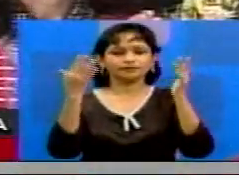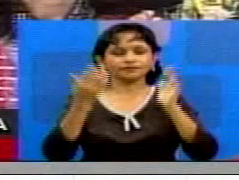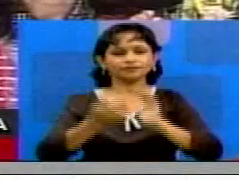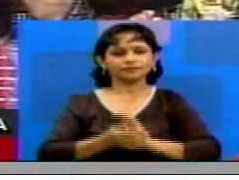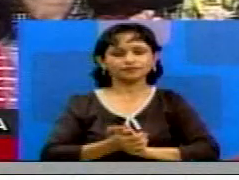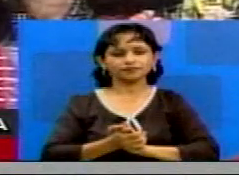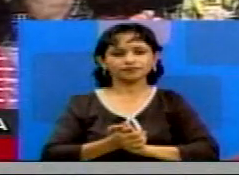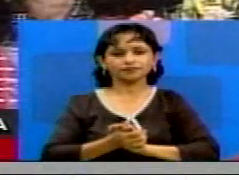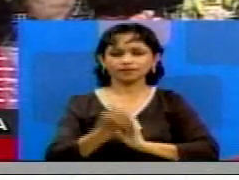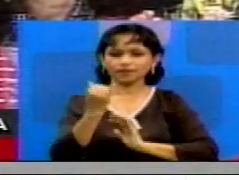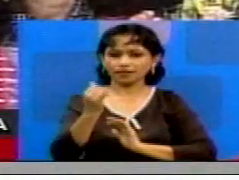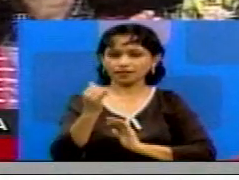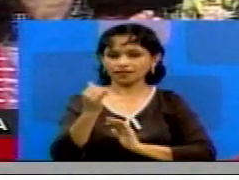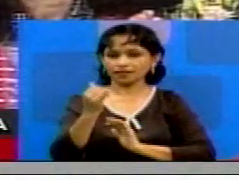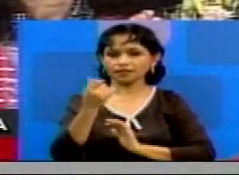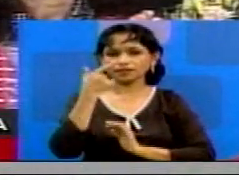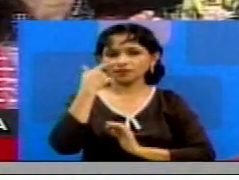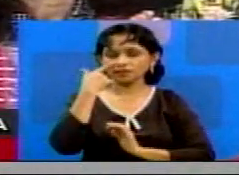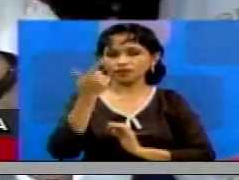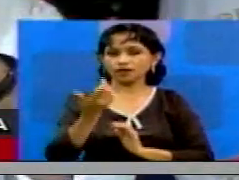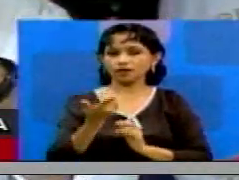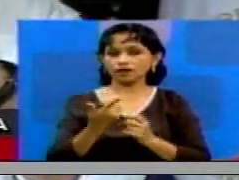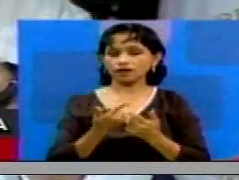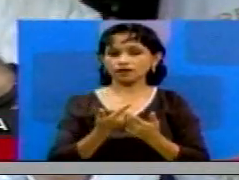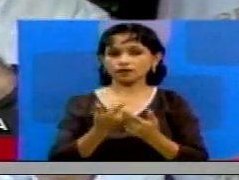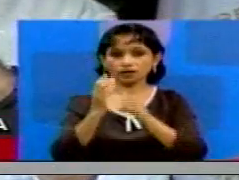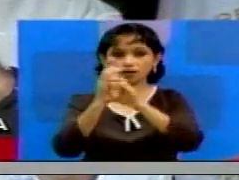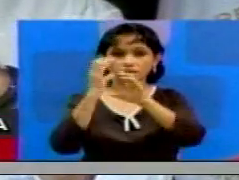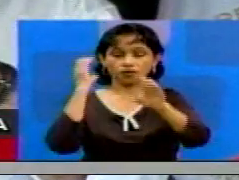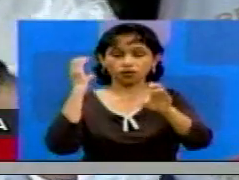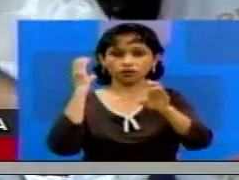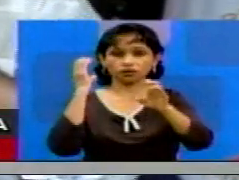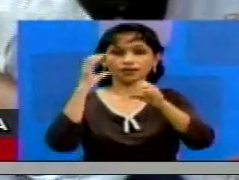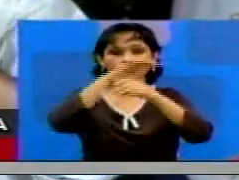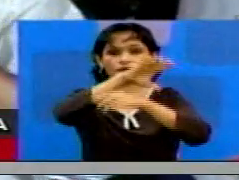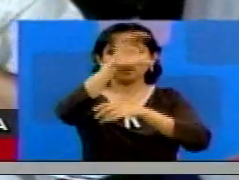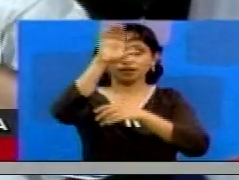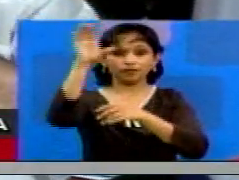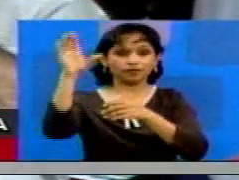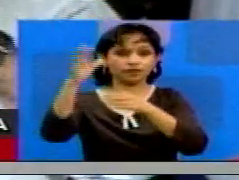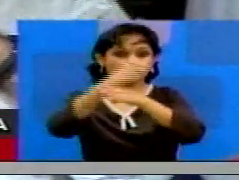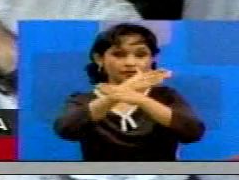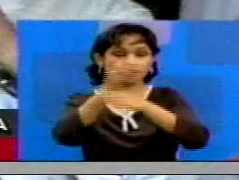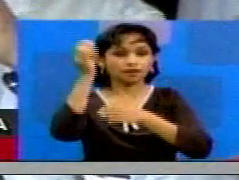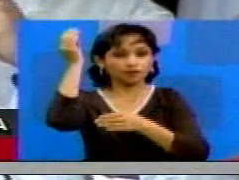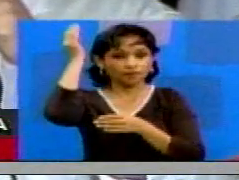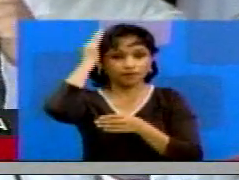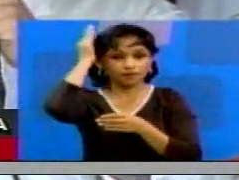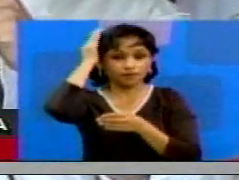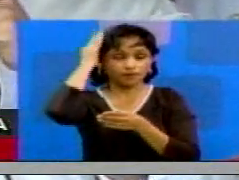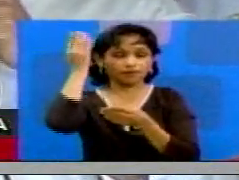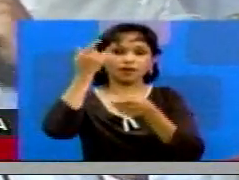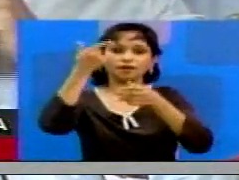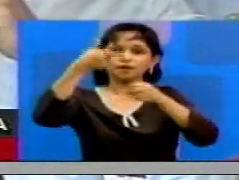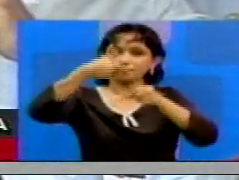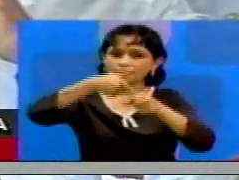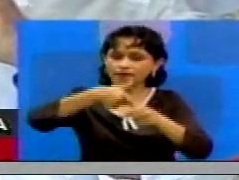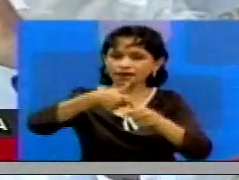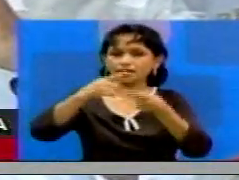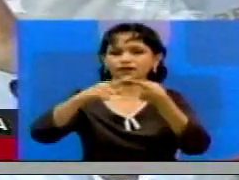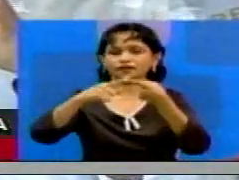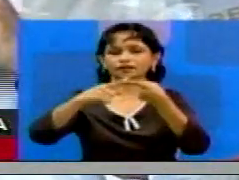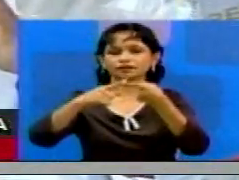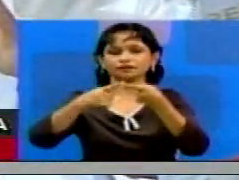Y si ponemos a ver la tarifa del transporte interurbano, con el costo de los combustibles, con el costo